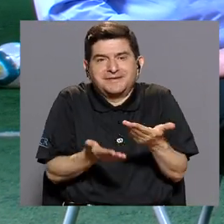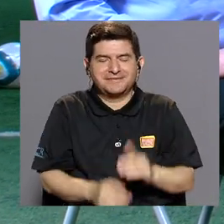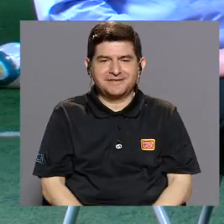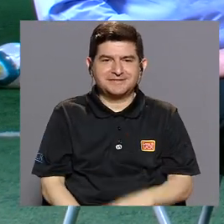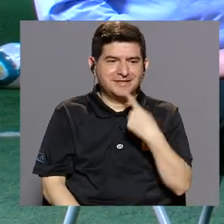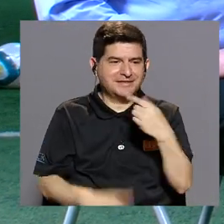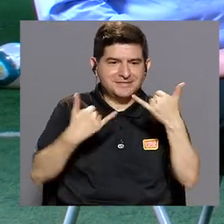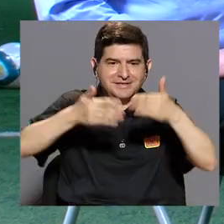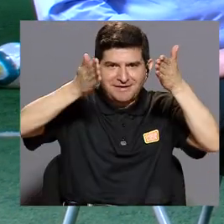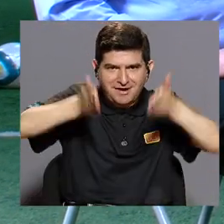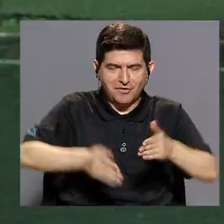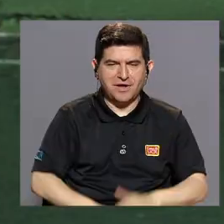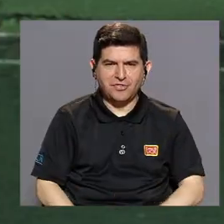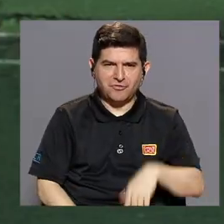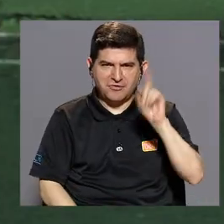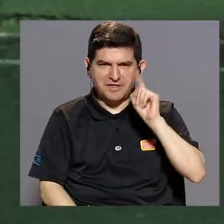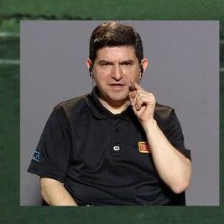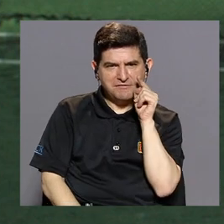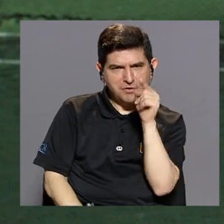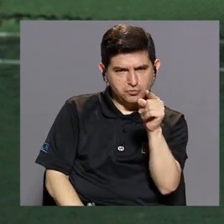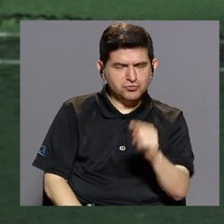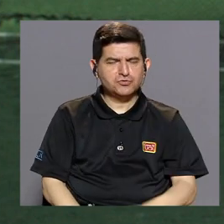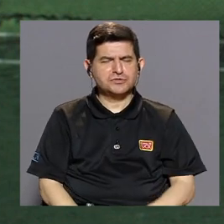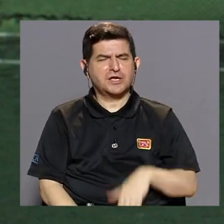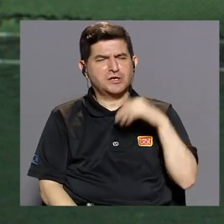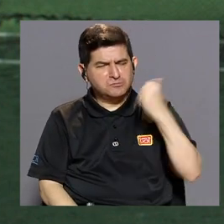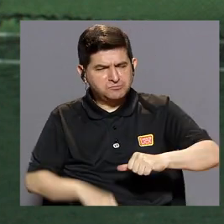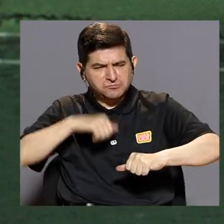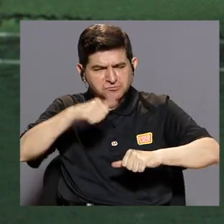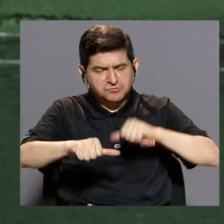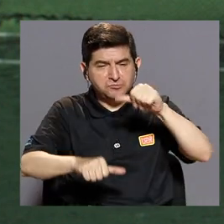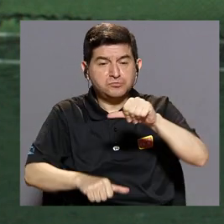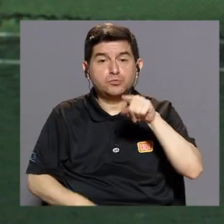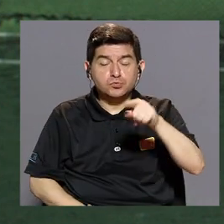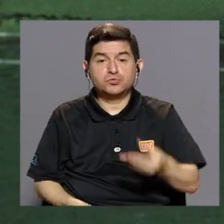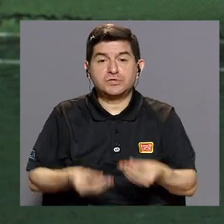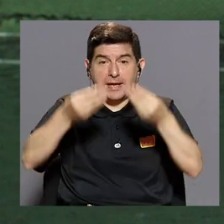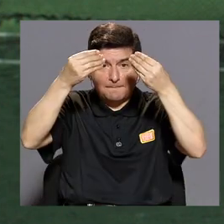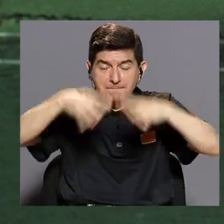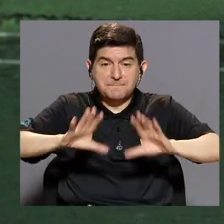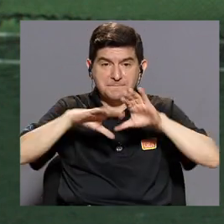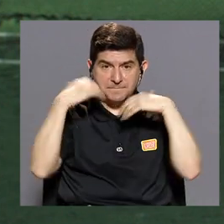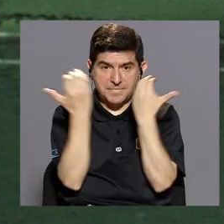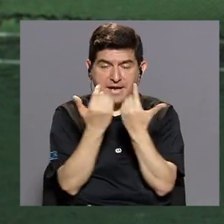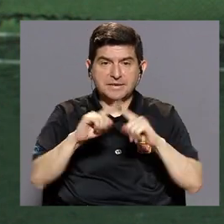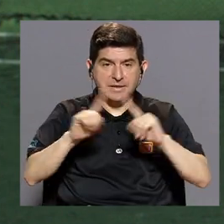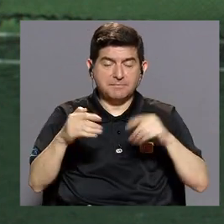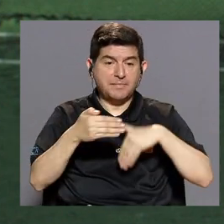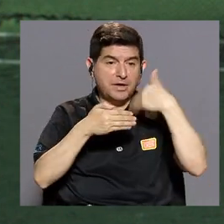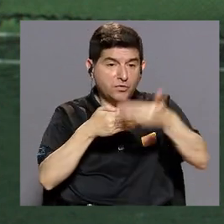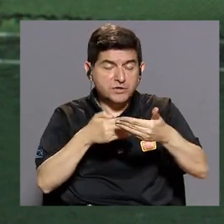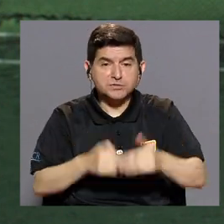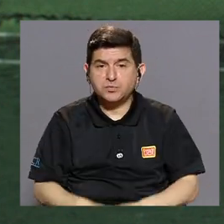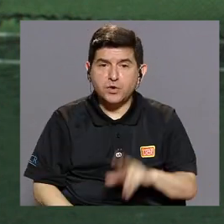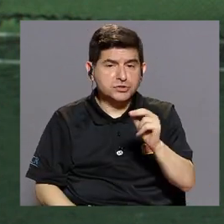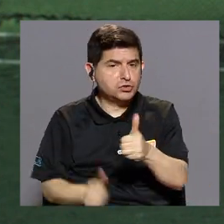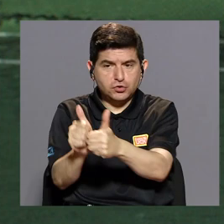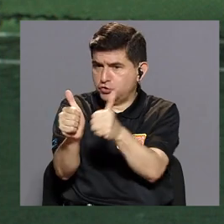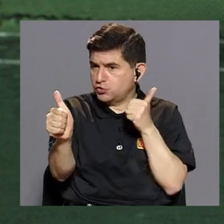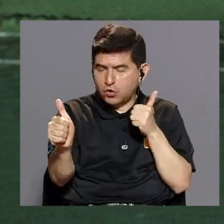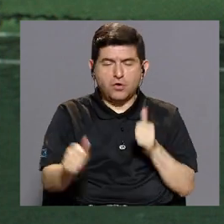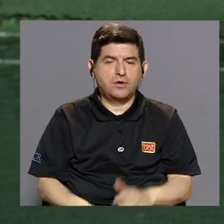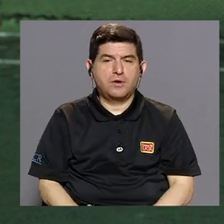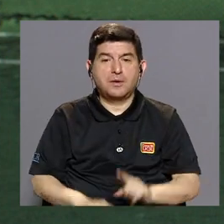Nosotros decimos a las jugadoras, tienen que poner, o sea, hay un esfuerzo enorme porque se están perdiendo clases uh-huh. para que cuando lleguen, no lleguen tan atrasadas y puedan